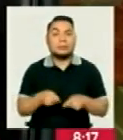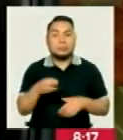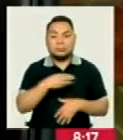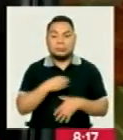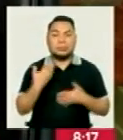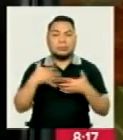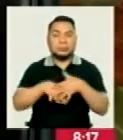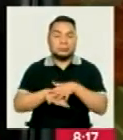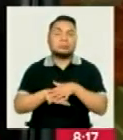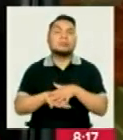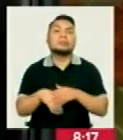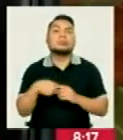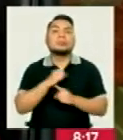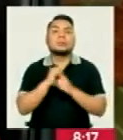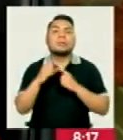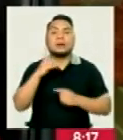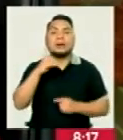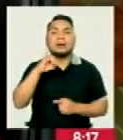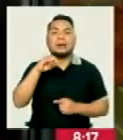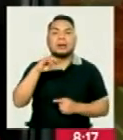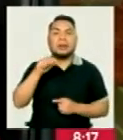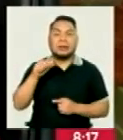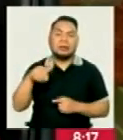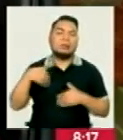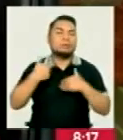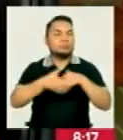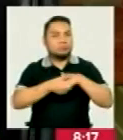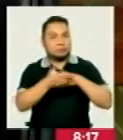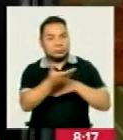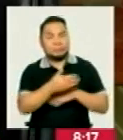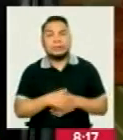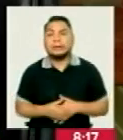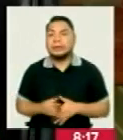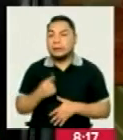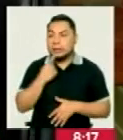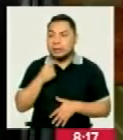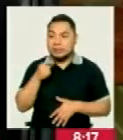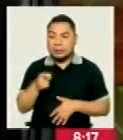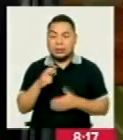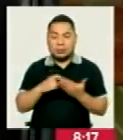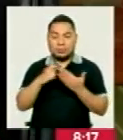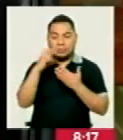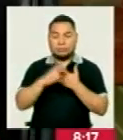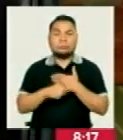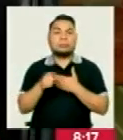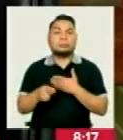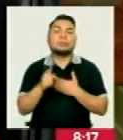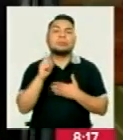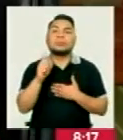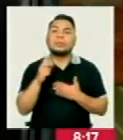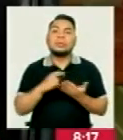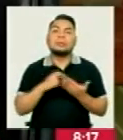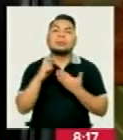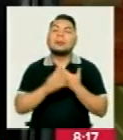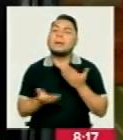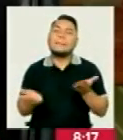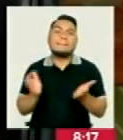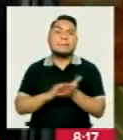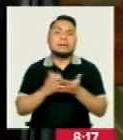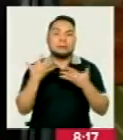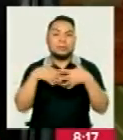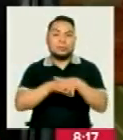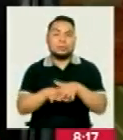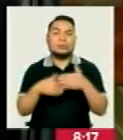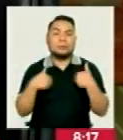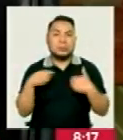Inclusión Social, Dina Boluarte, quien justamente ha considerado a este programa como uno de los programas más inclusivos que